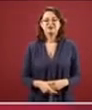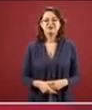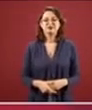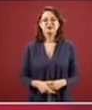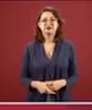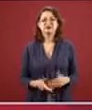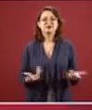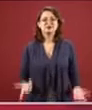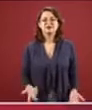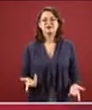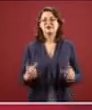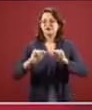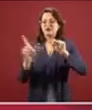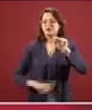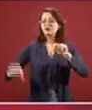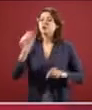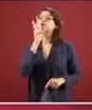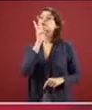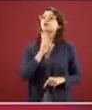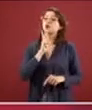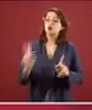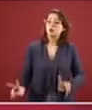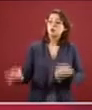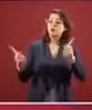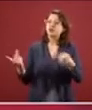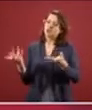por la venta de petróleo al extranjero? En toda la historia.